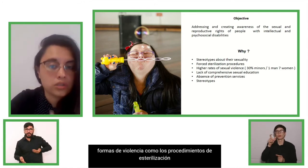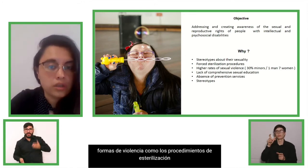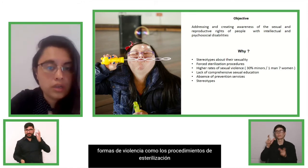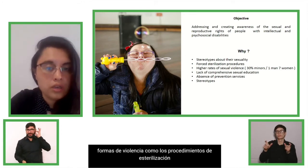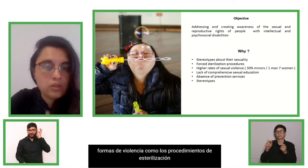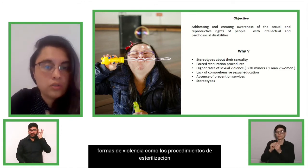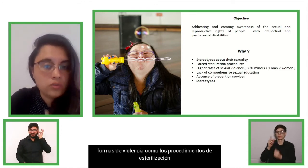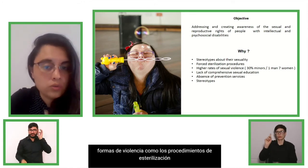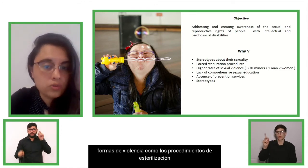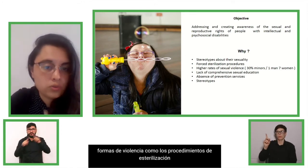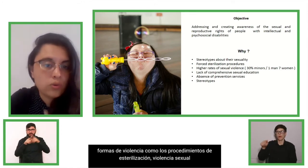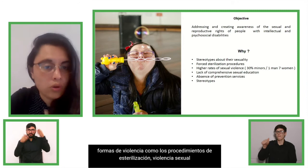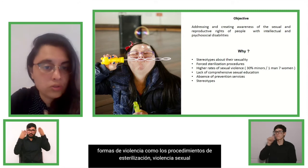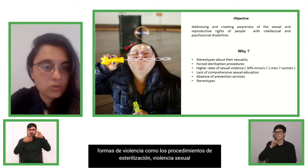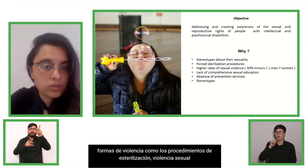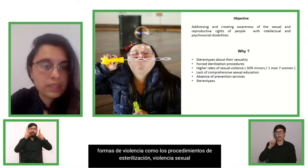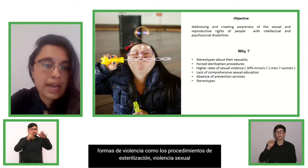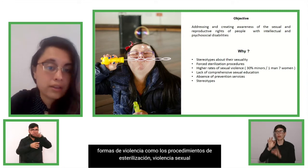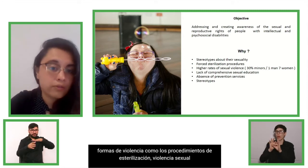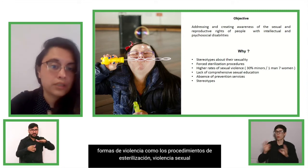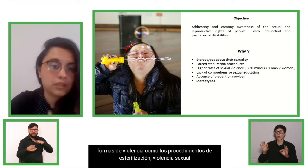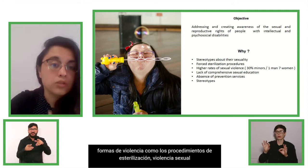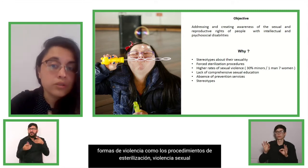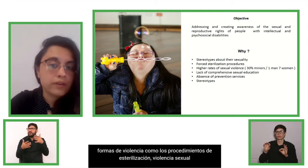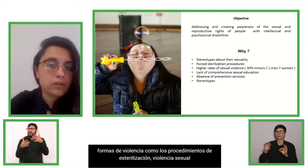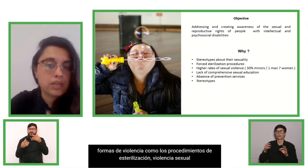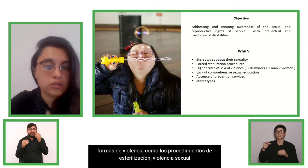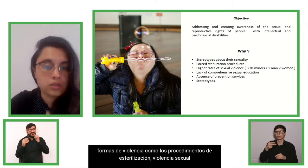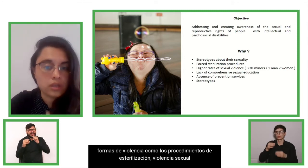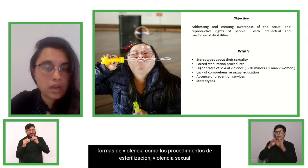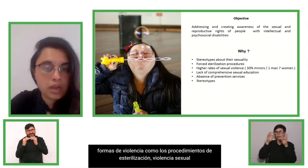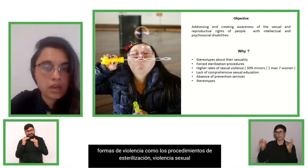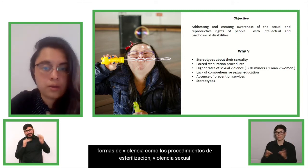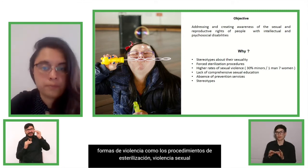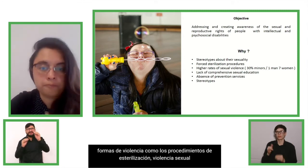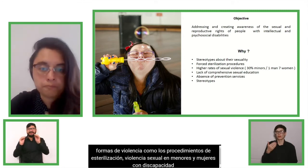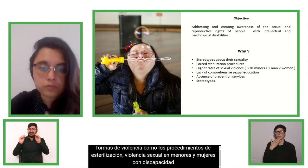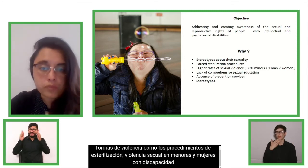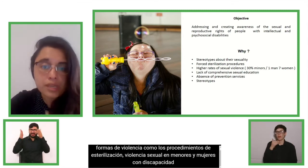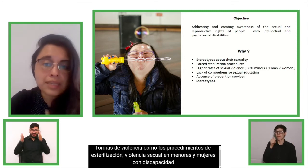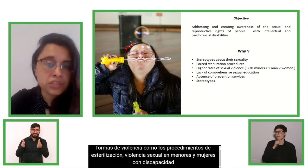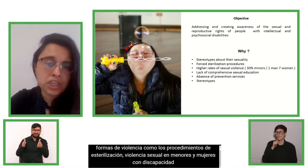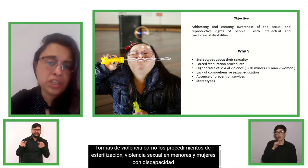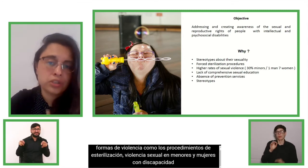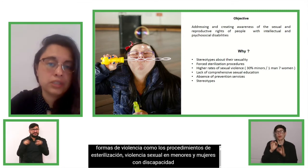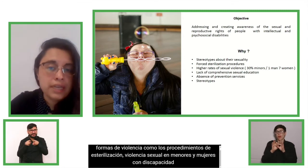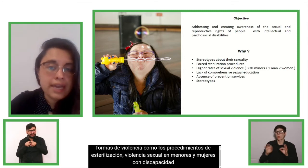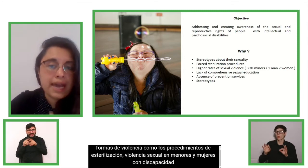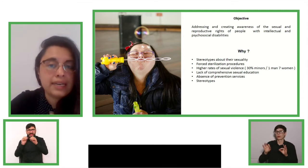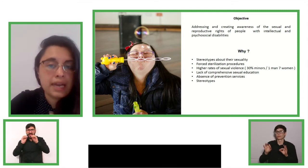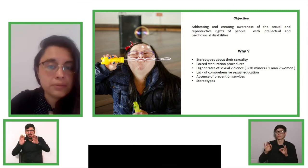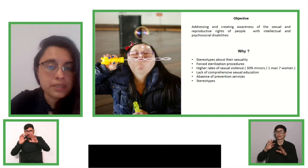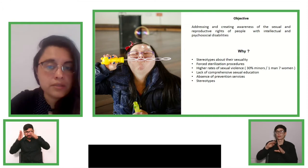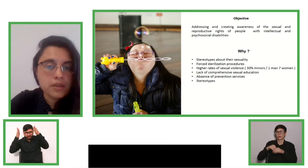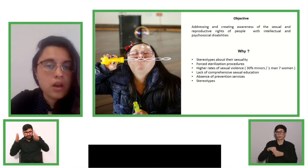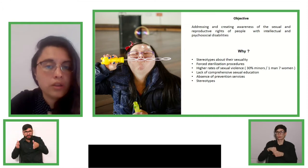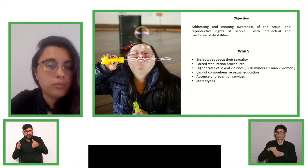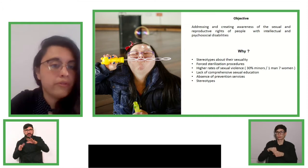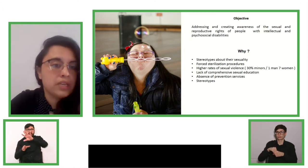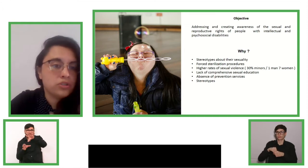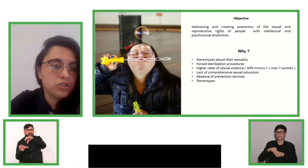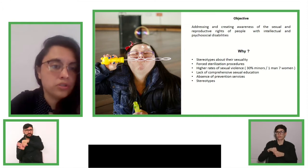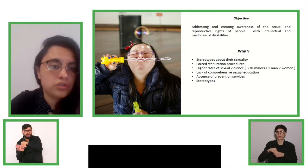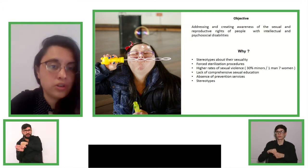una falta de educación sexual completa debido también a una falta de educación inclusiva en general